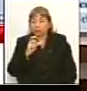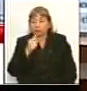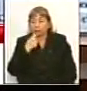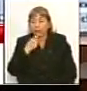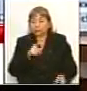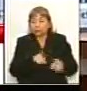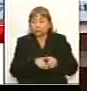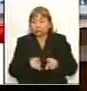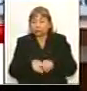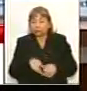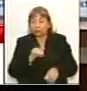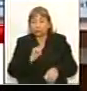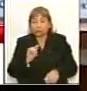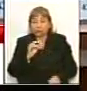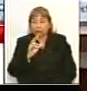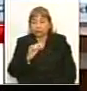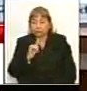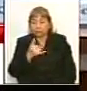asimismo Lionel Liscano,